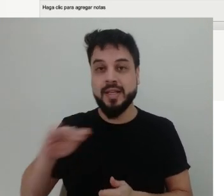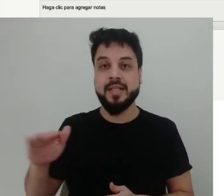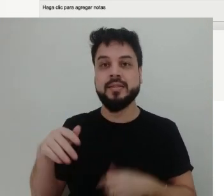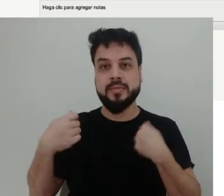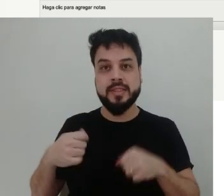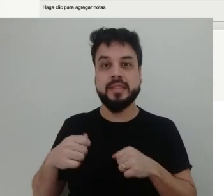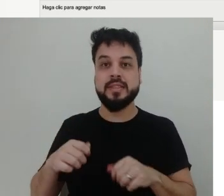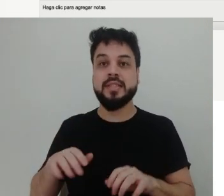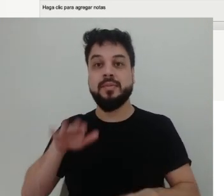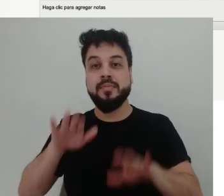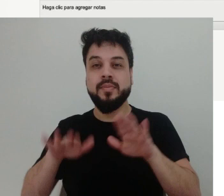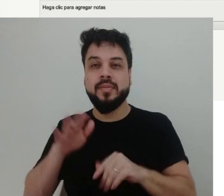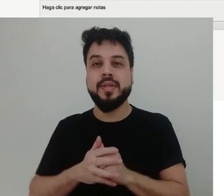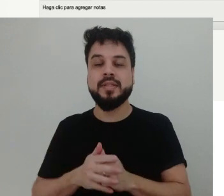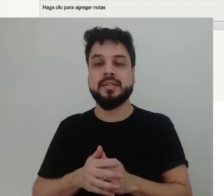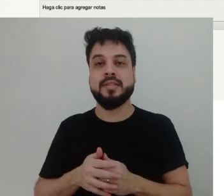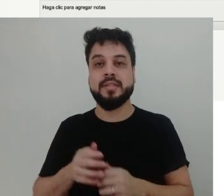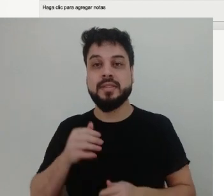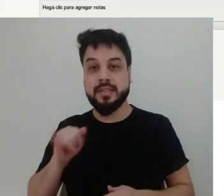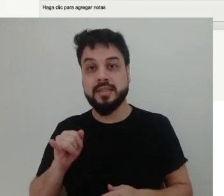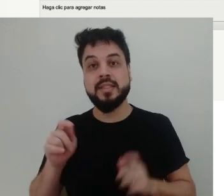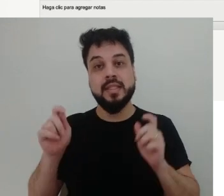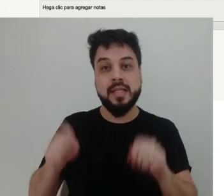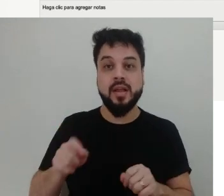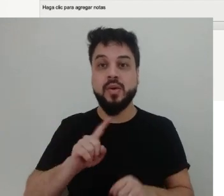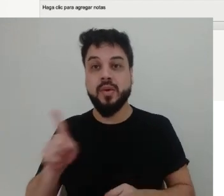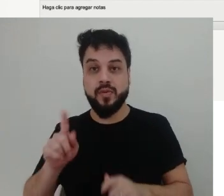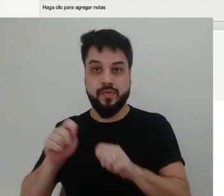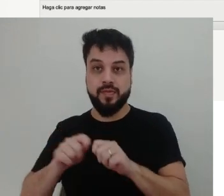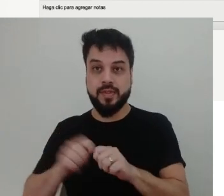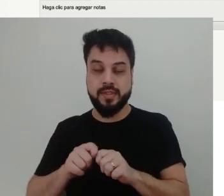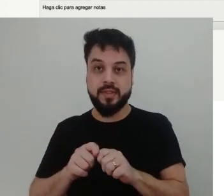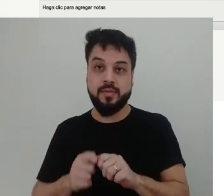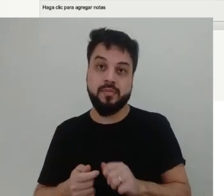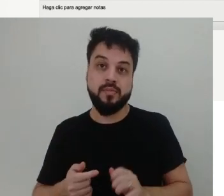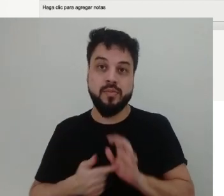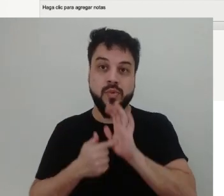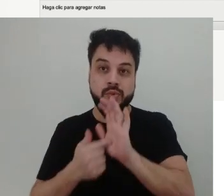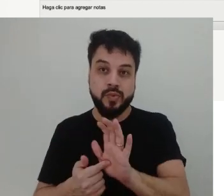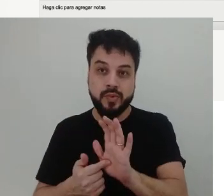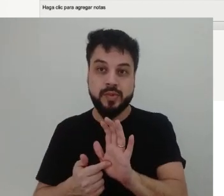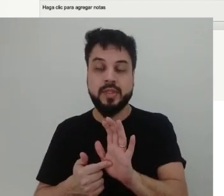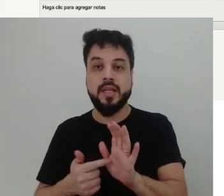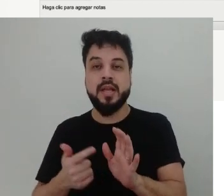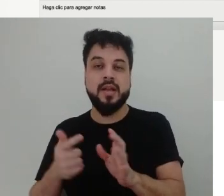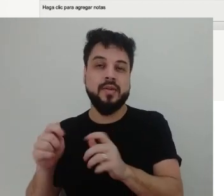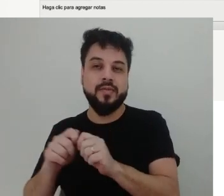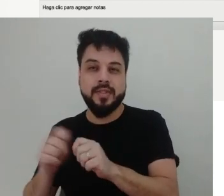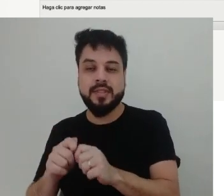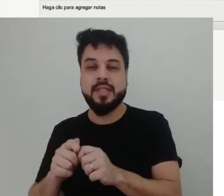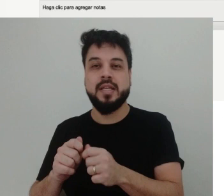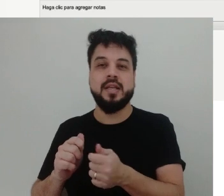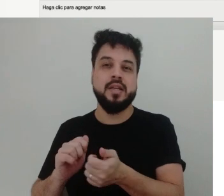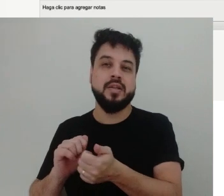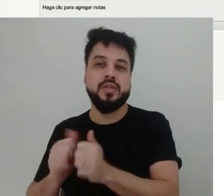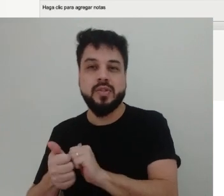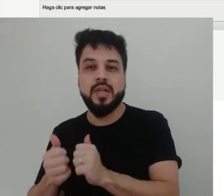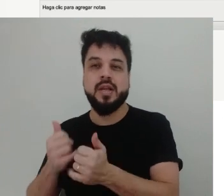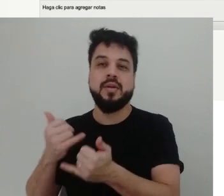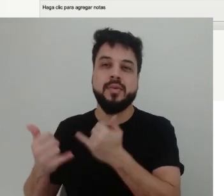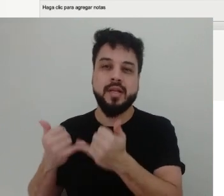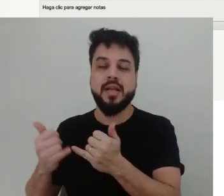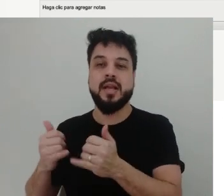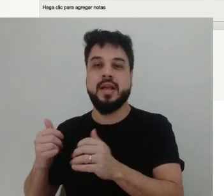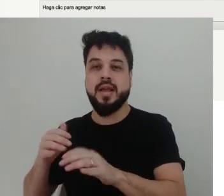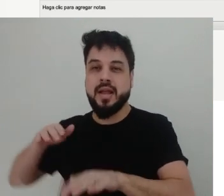hablando. Así, durante un año yo vivencié el mundo desde esta visión del ser uno en el mundo y de conocer también